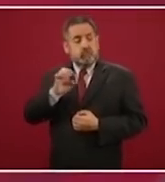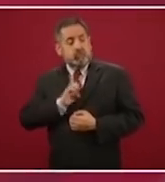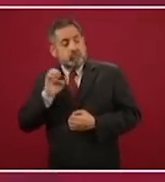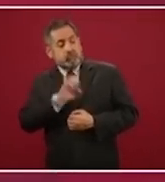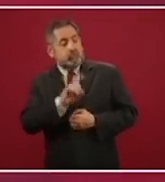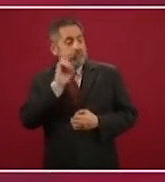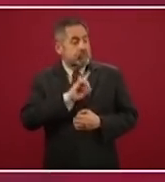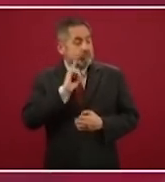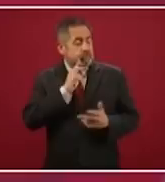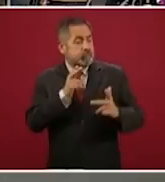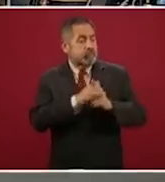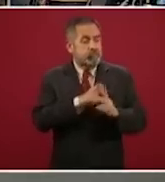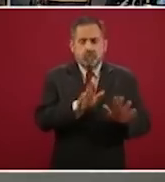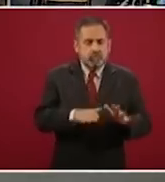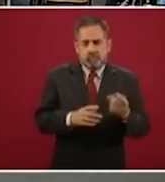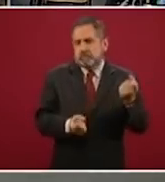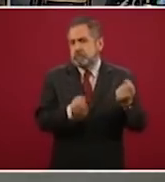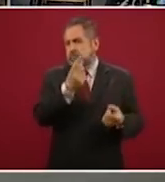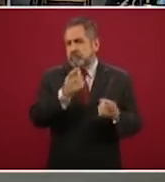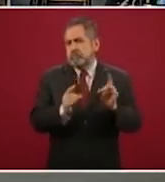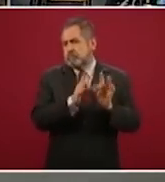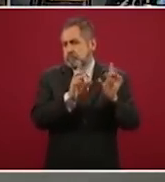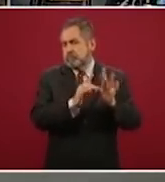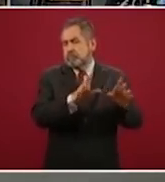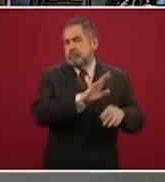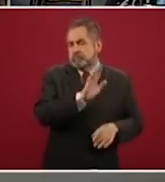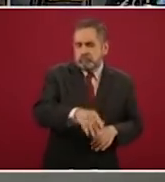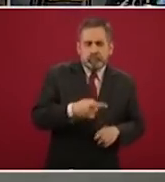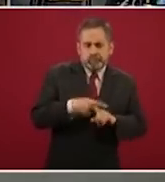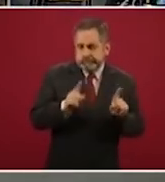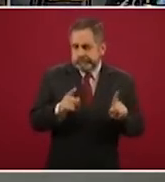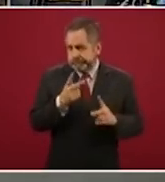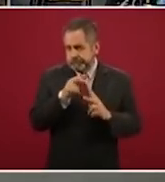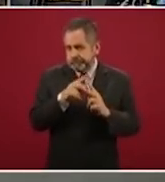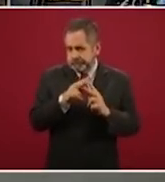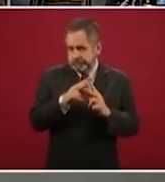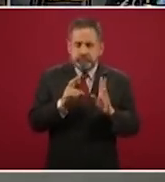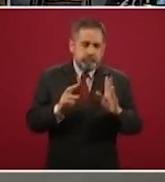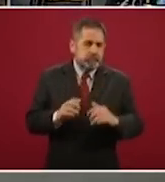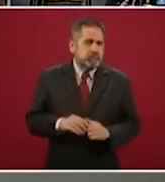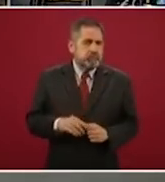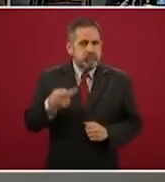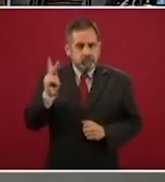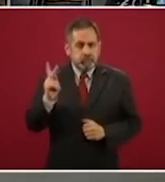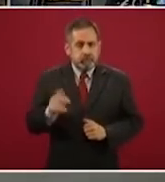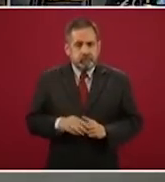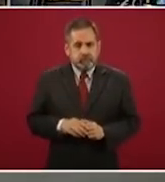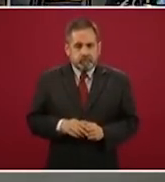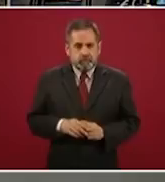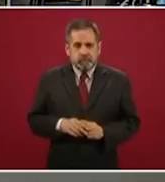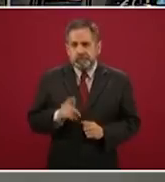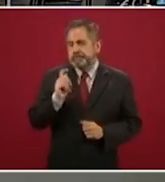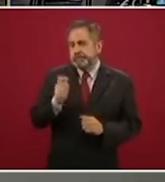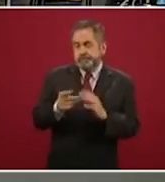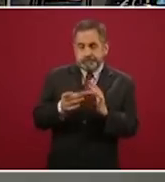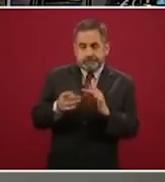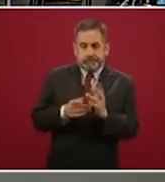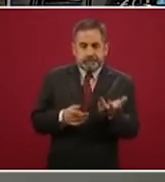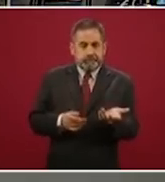Sí hay un porcentaje sobre eso, pero en general